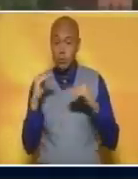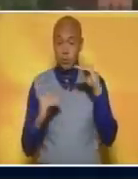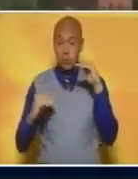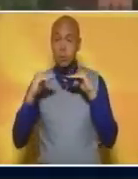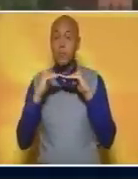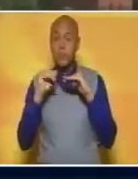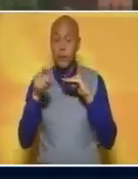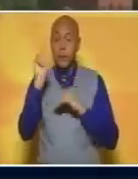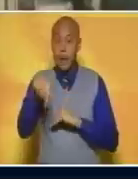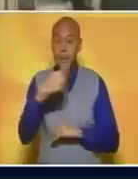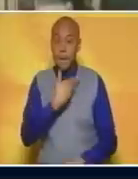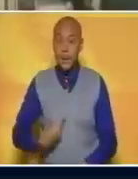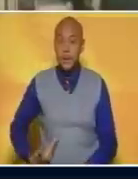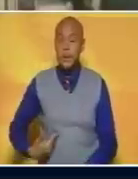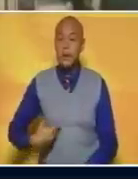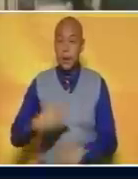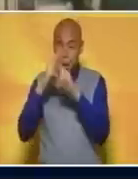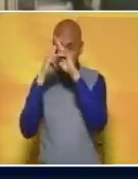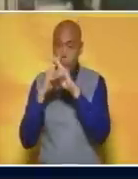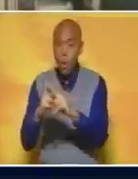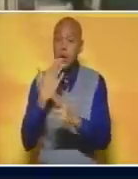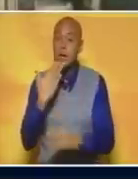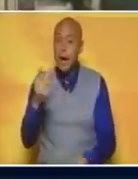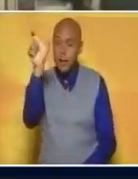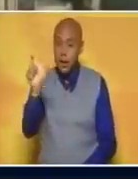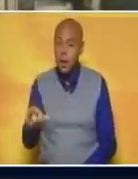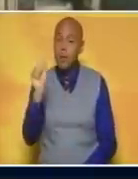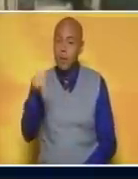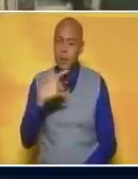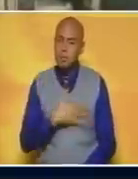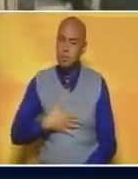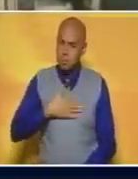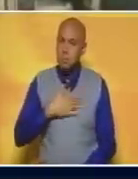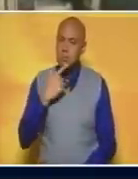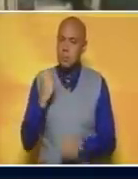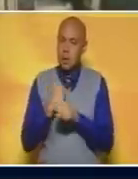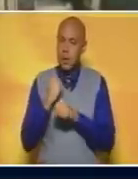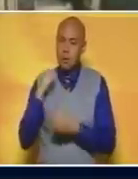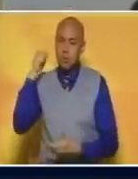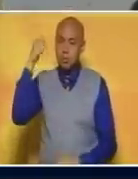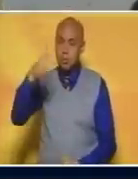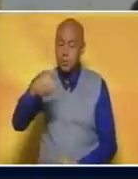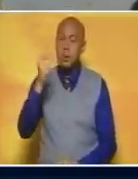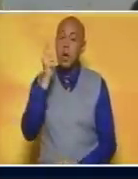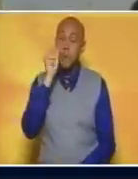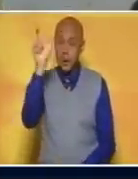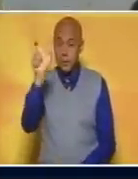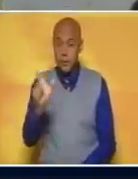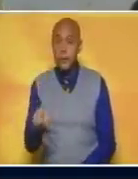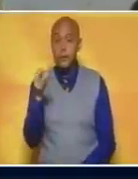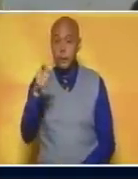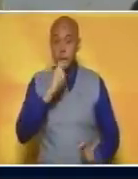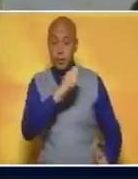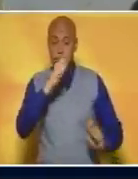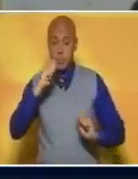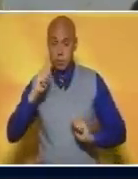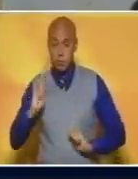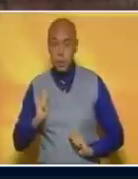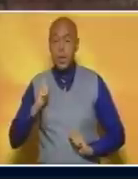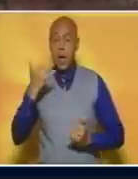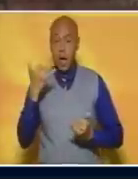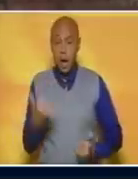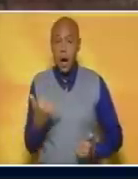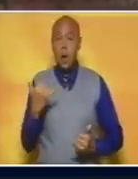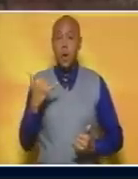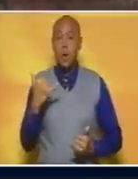Putin agradeció al funcionario su trabajo y se mostró satisfecho con su gestión. Medvedev asumió la jefatura del actual